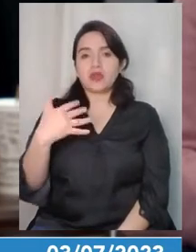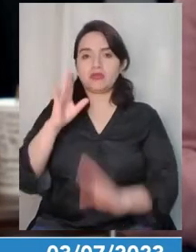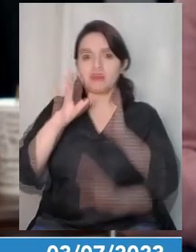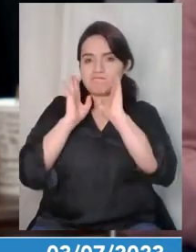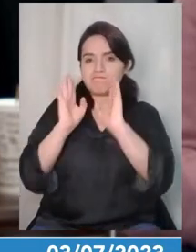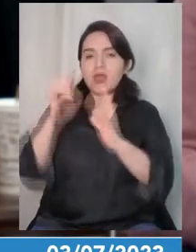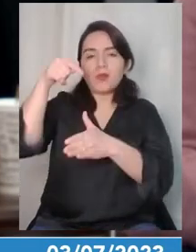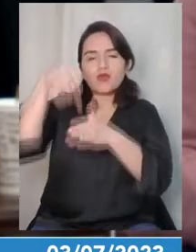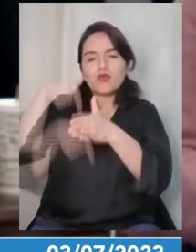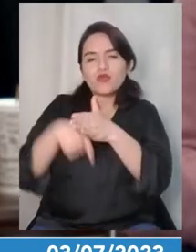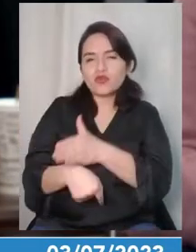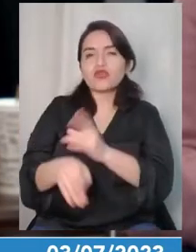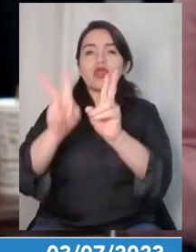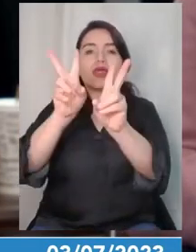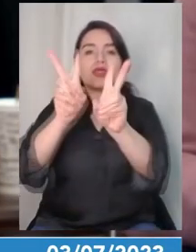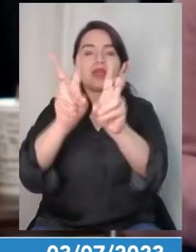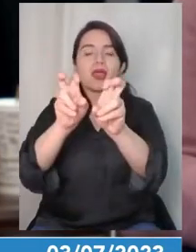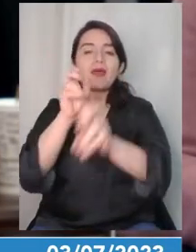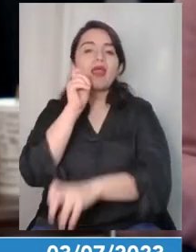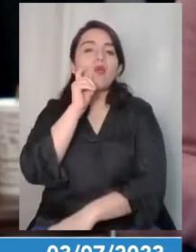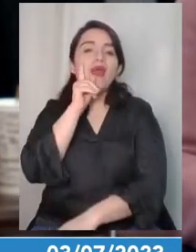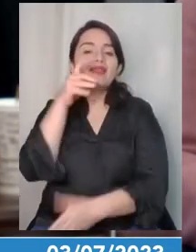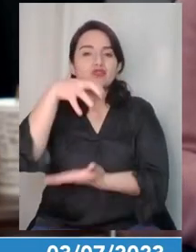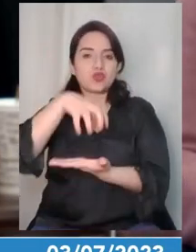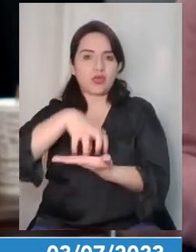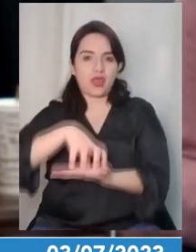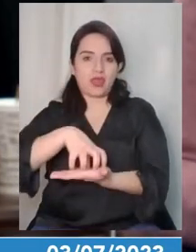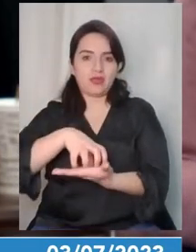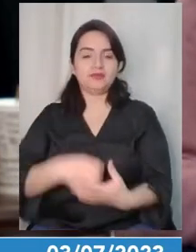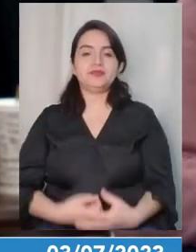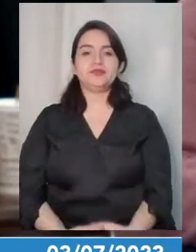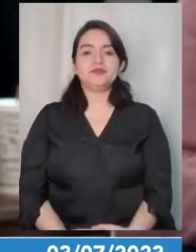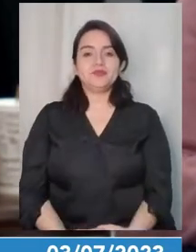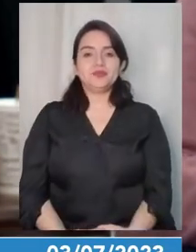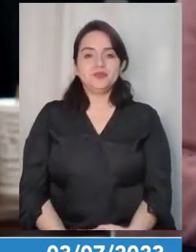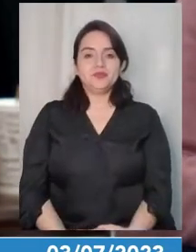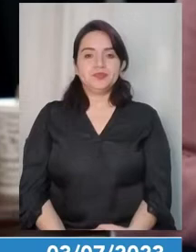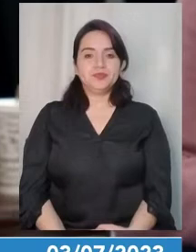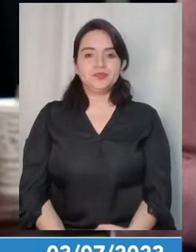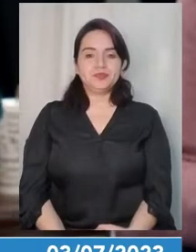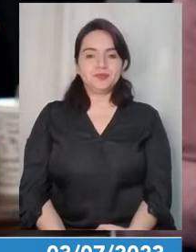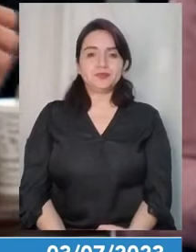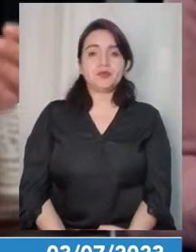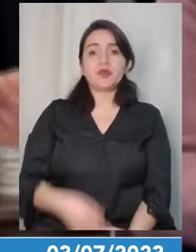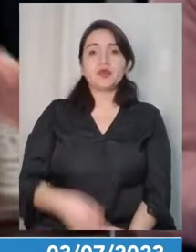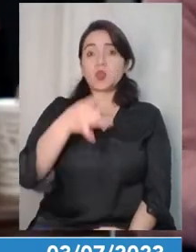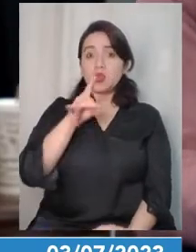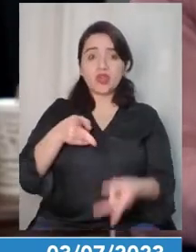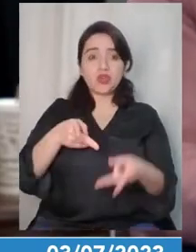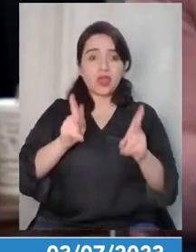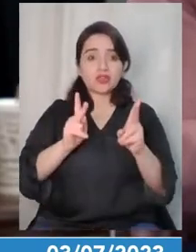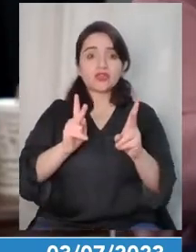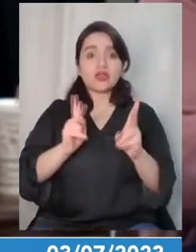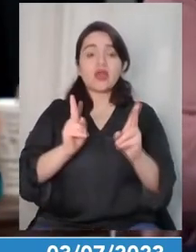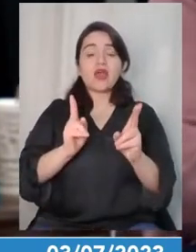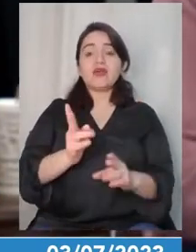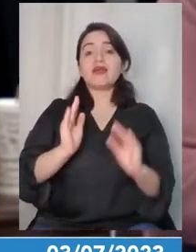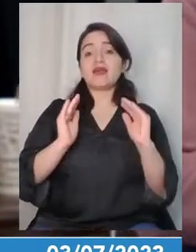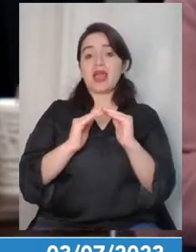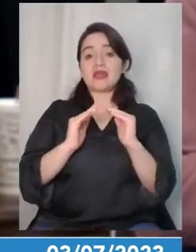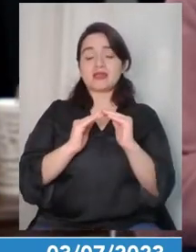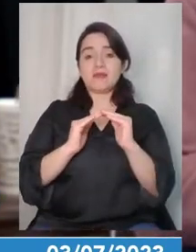materia de ciudad y no entender solamente el derecho a la vivienda como un elemento material específico, la